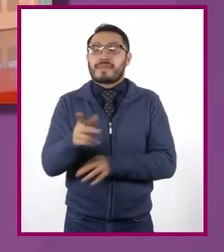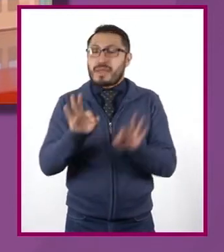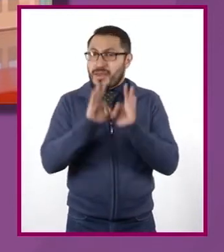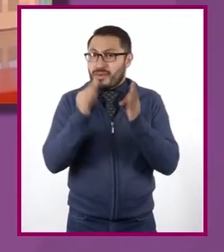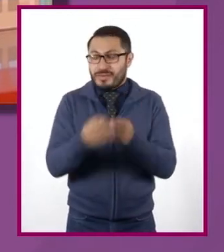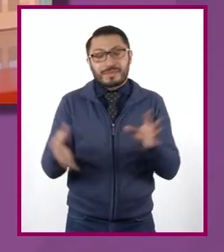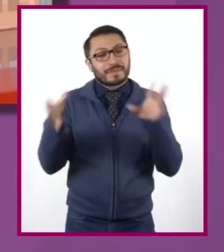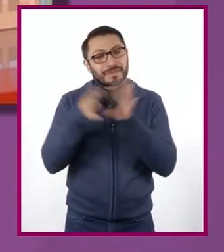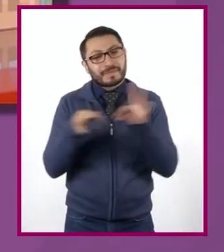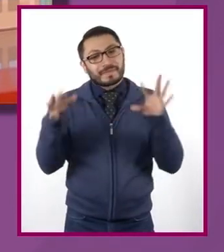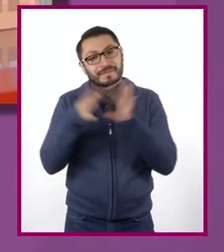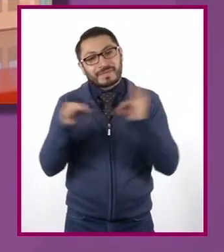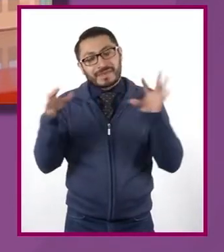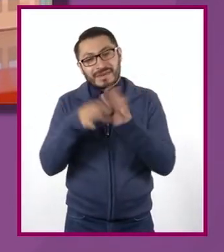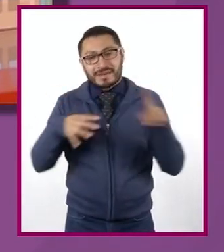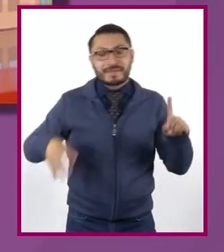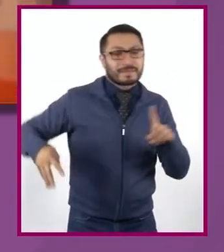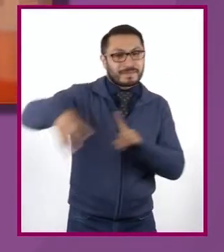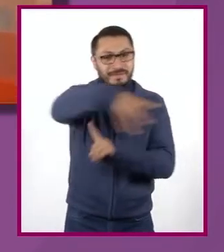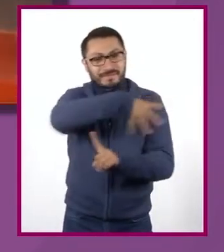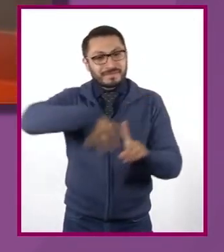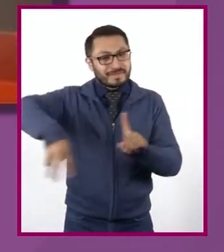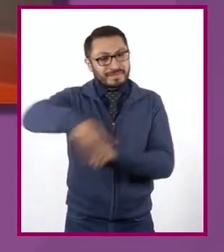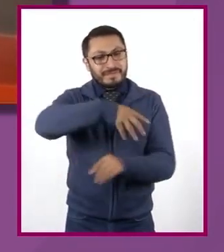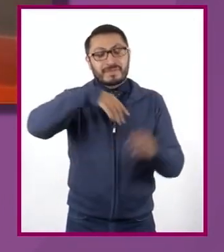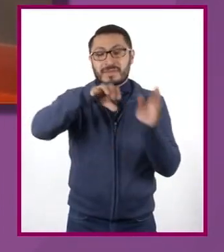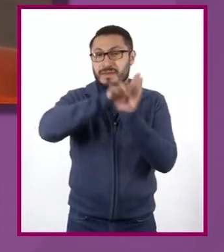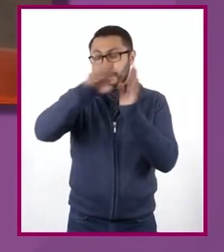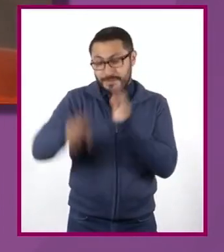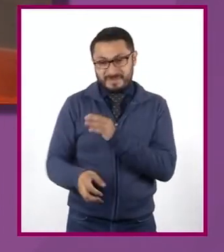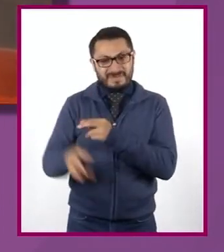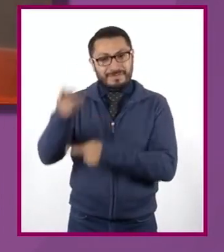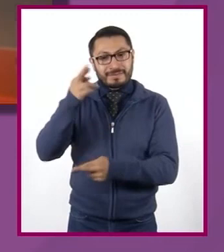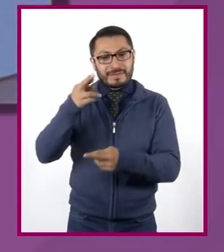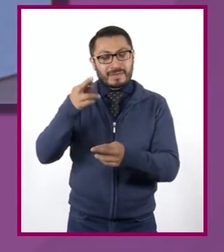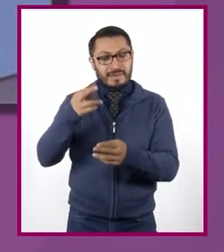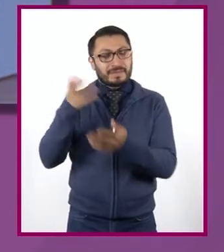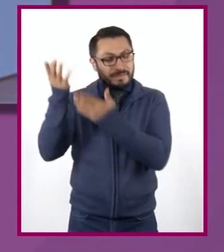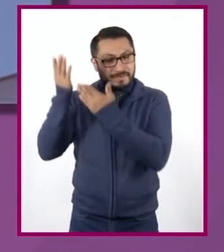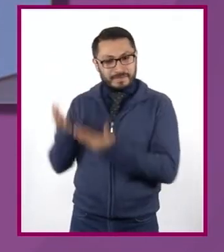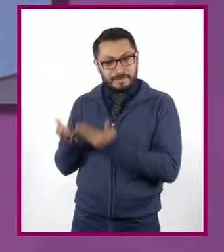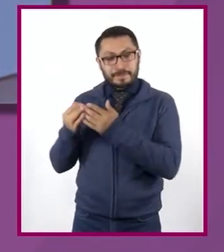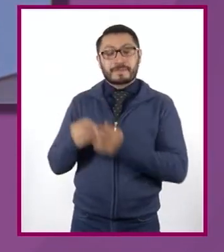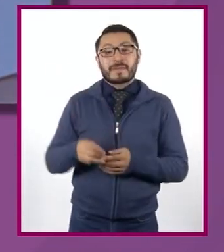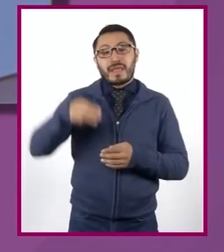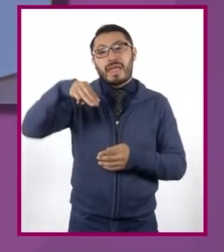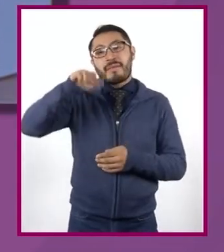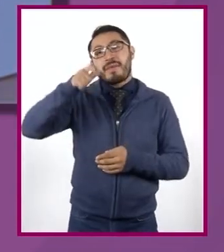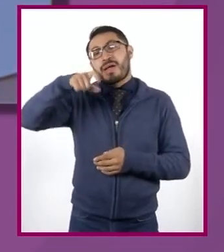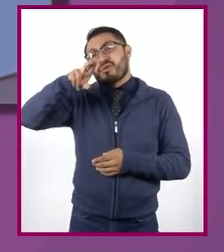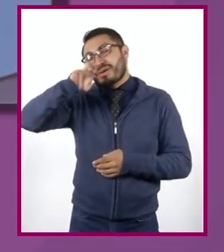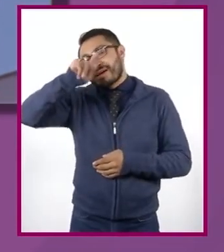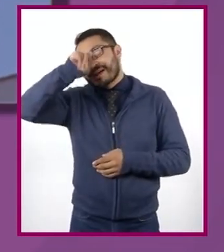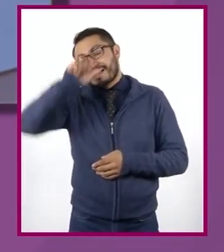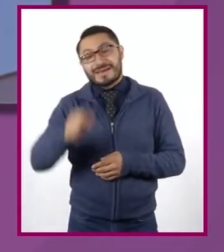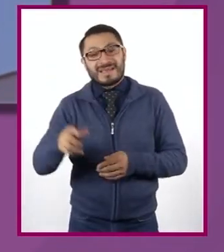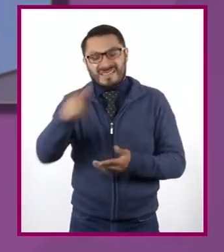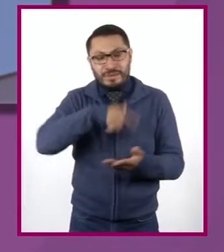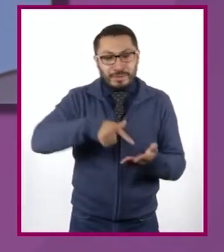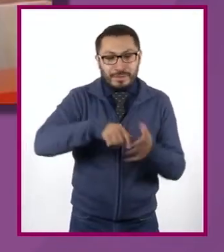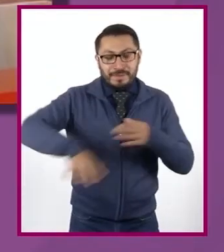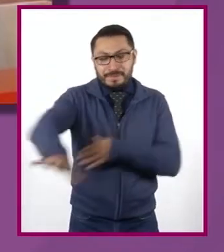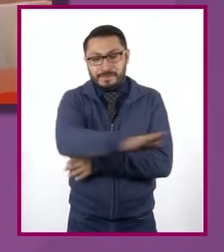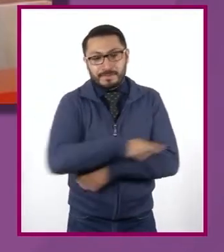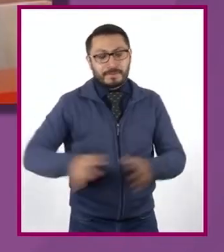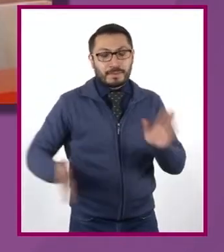la descripción del fenómeno que se estudia. Regresemos al ejemplo de la maqueta. Si el terreno donde se asentará la casa es de roca